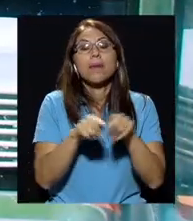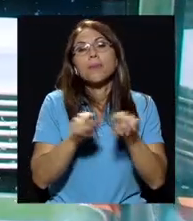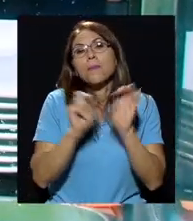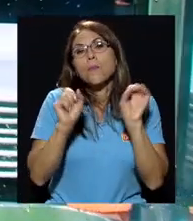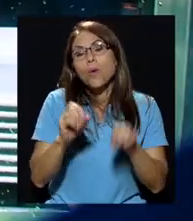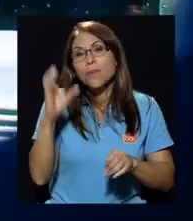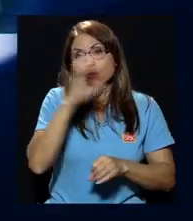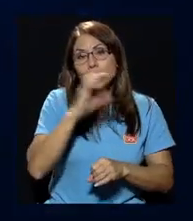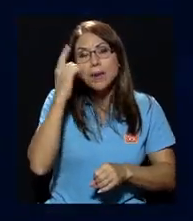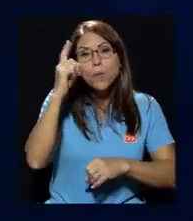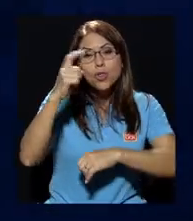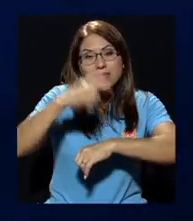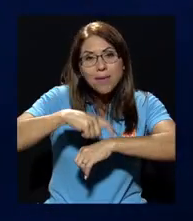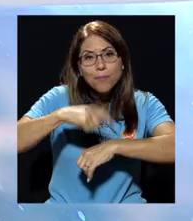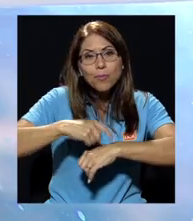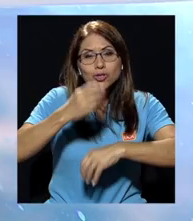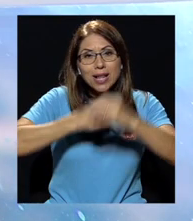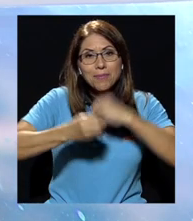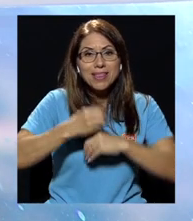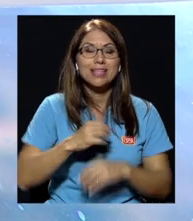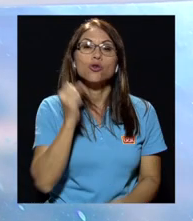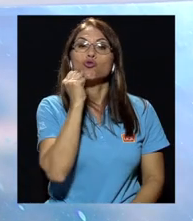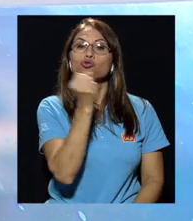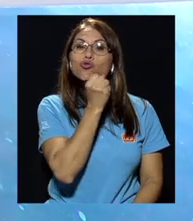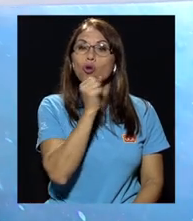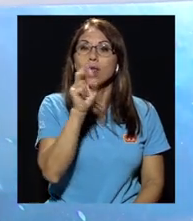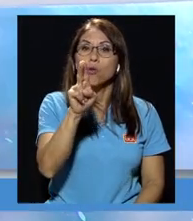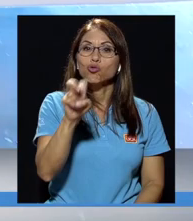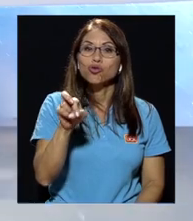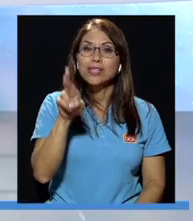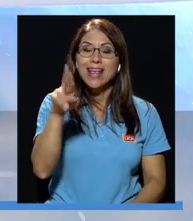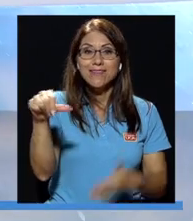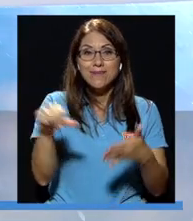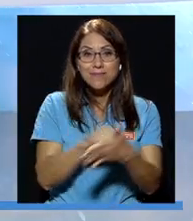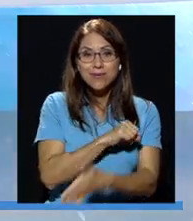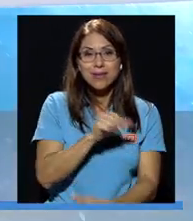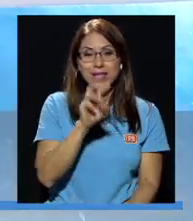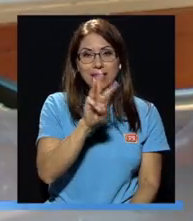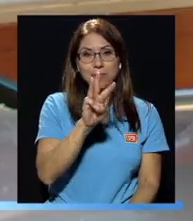alimentación. Soda UCR puede consultarse en la dirección